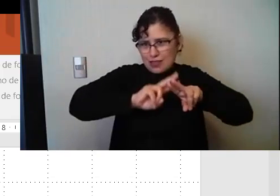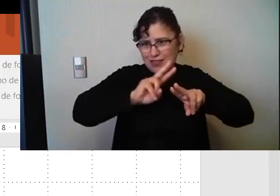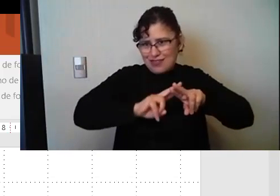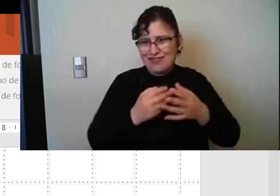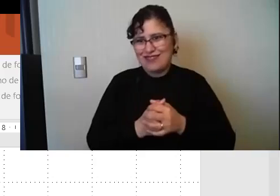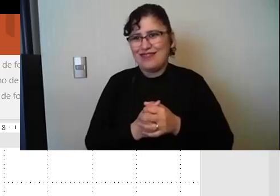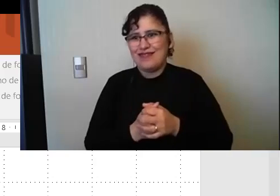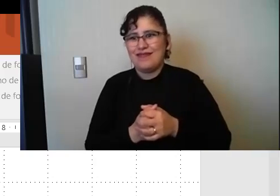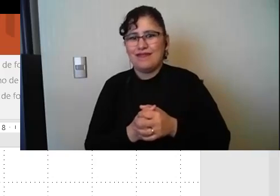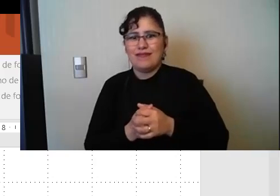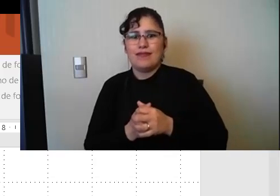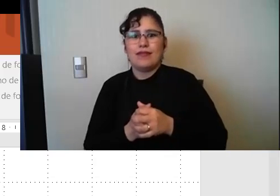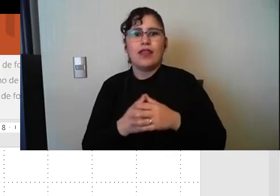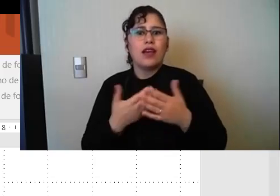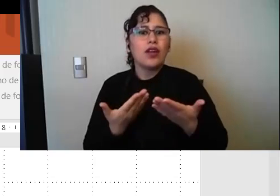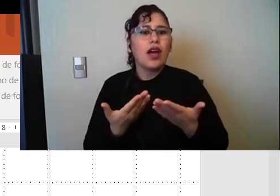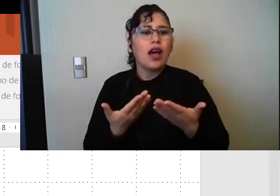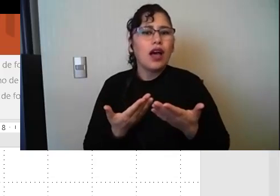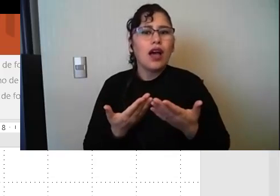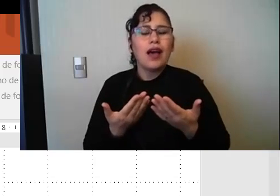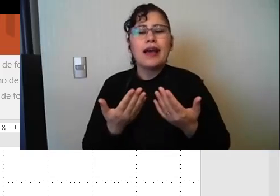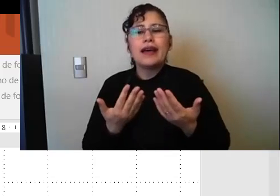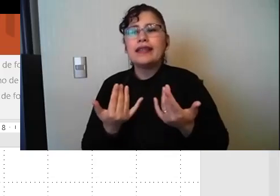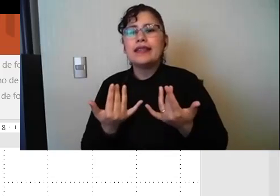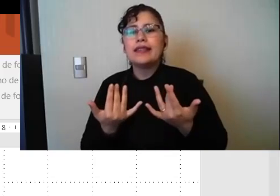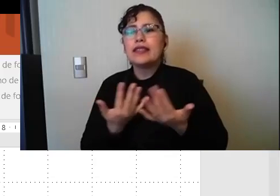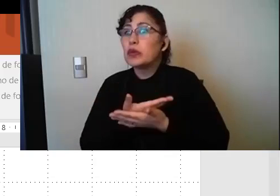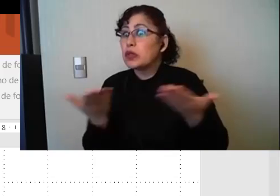horas antes. Oiga, a ver, entonces, oigan,